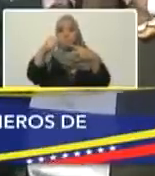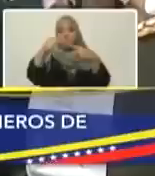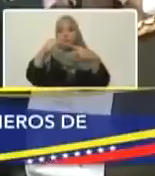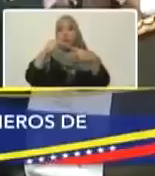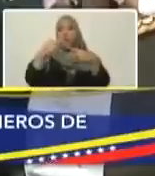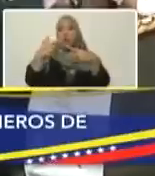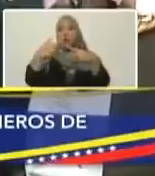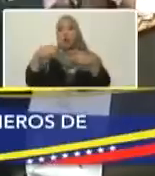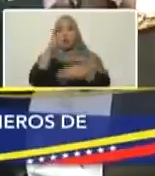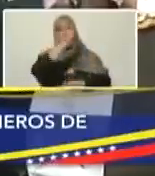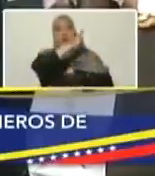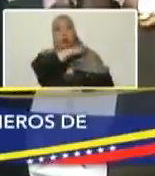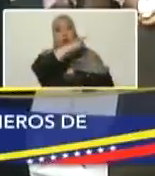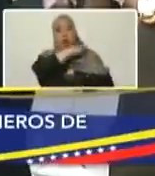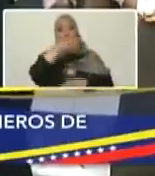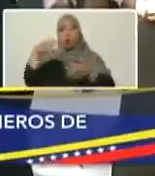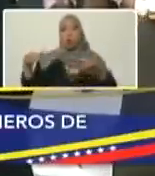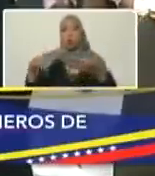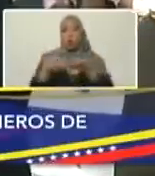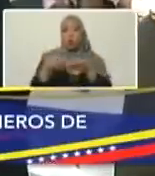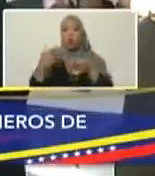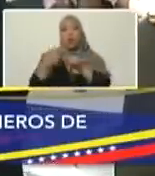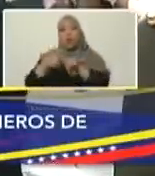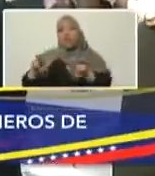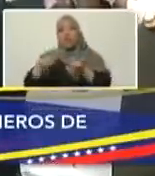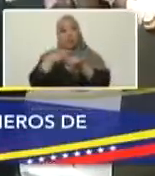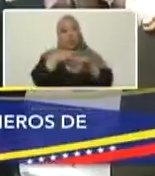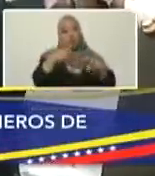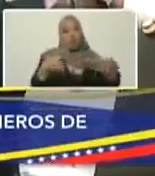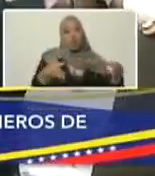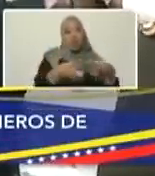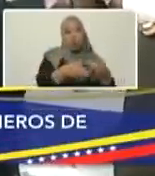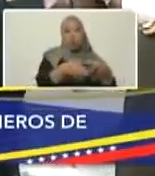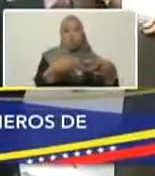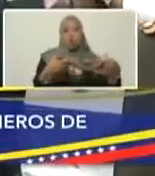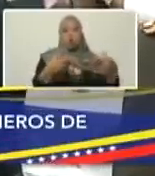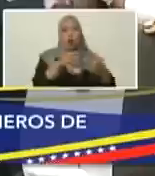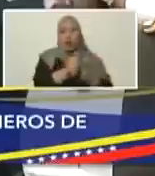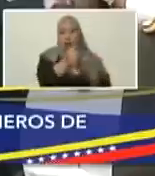de generales de brigada, generales de división,